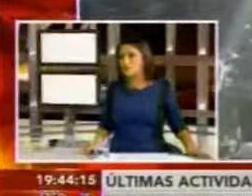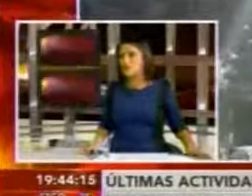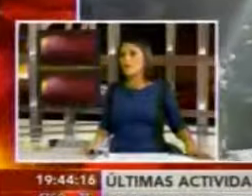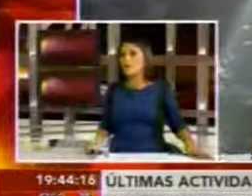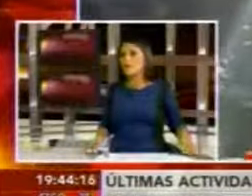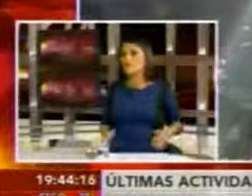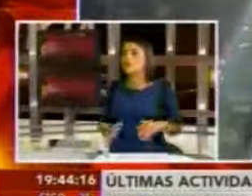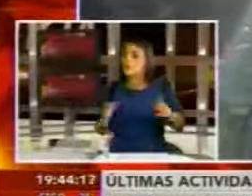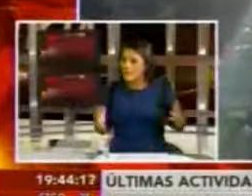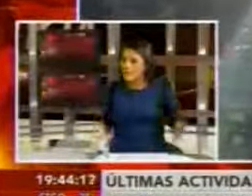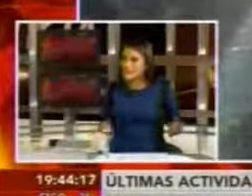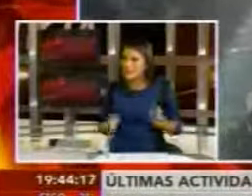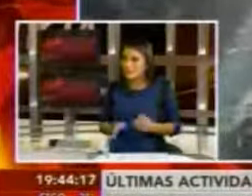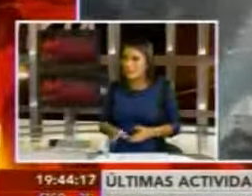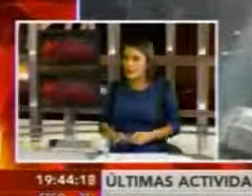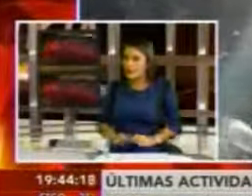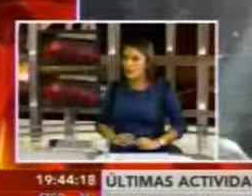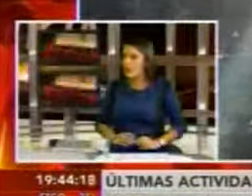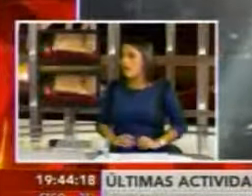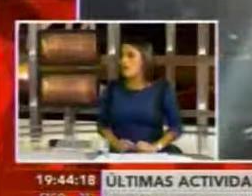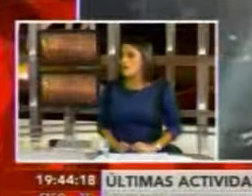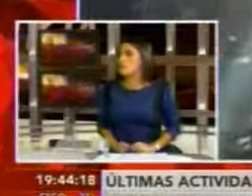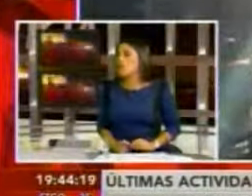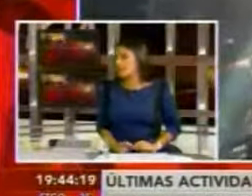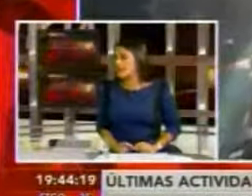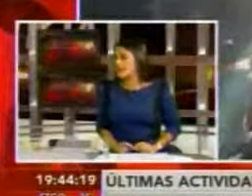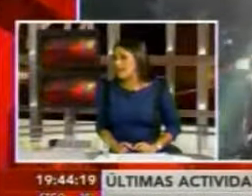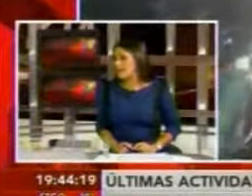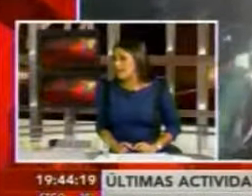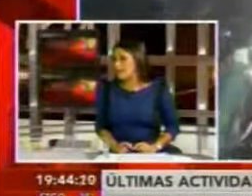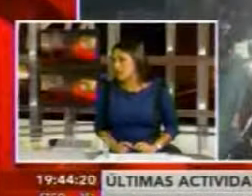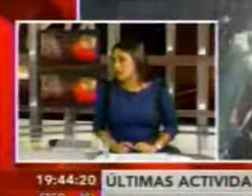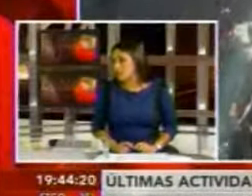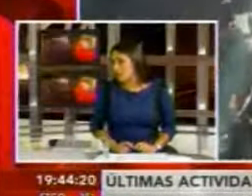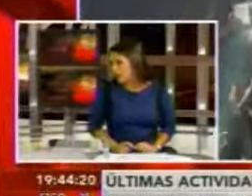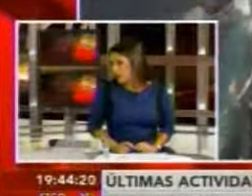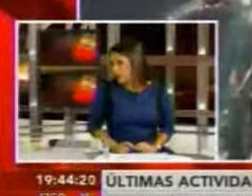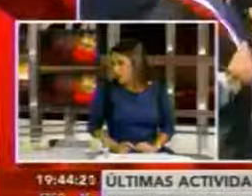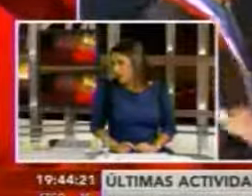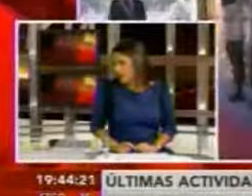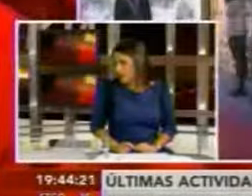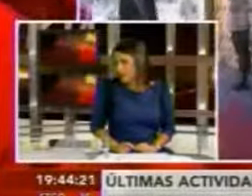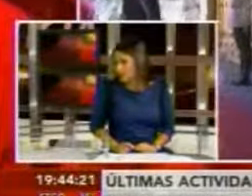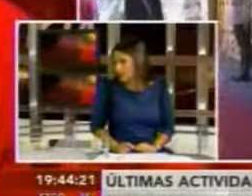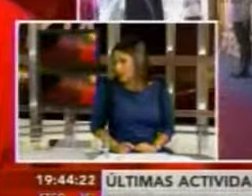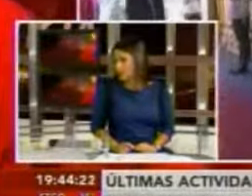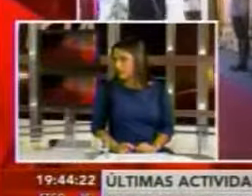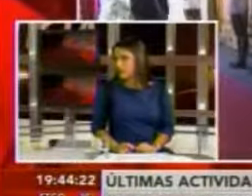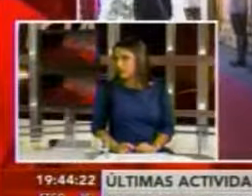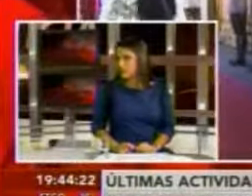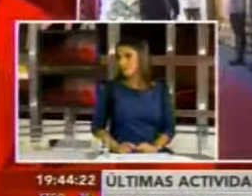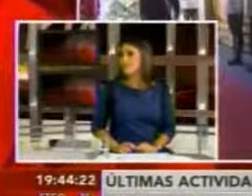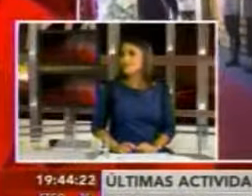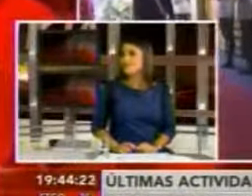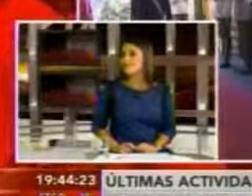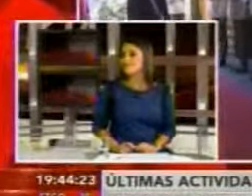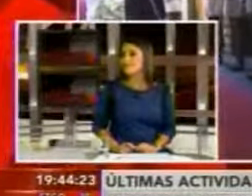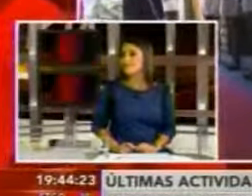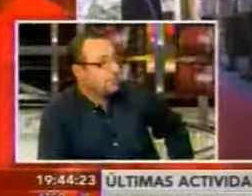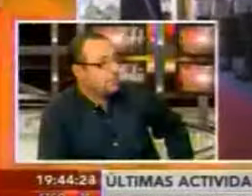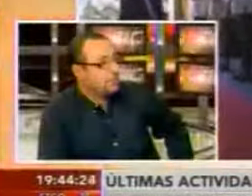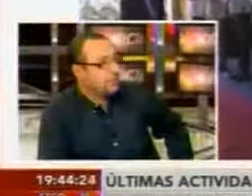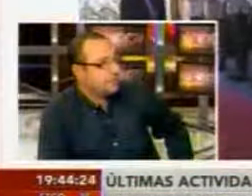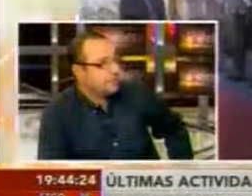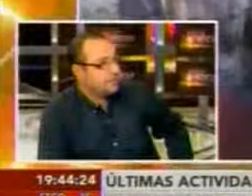Mujeres. Sebastián Piñera no tiene una posibilidad de estas características. Es mucho más complicado, él no tiene la imagen internacional que tenía la presidenta Bachelet. Bachelet tenía mucho